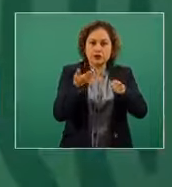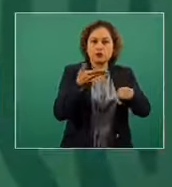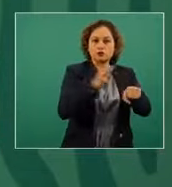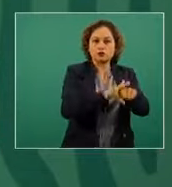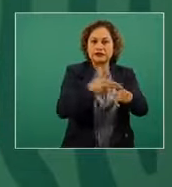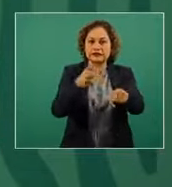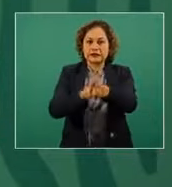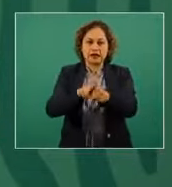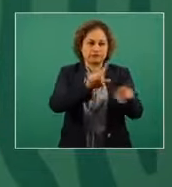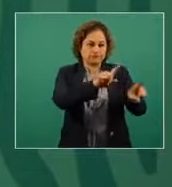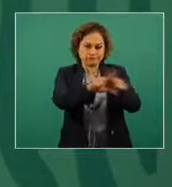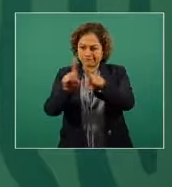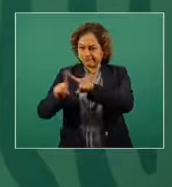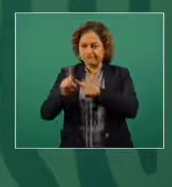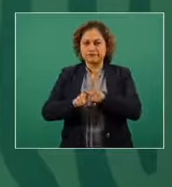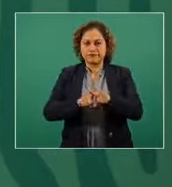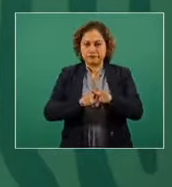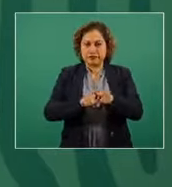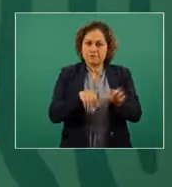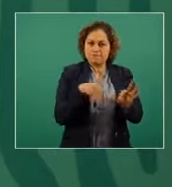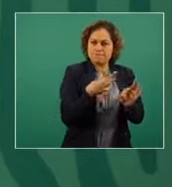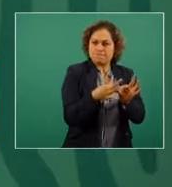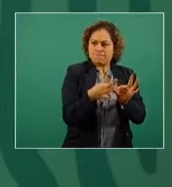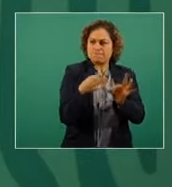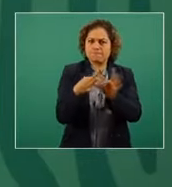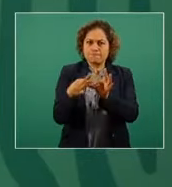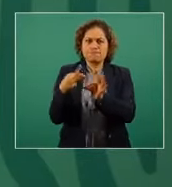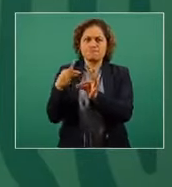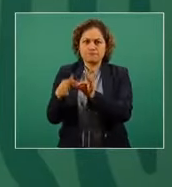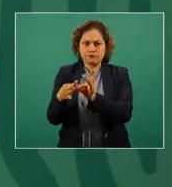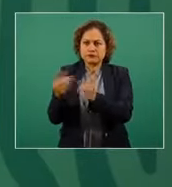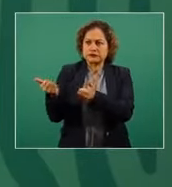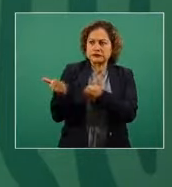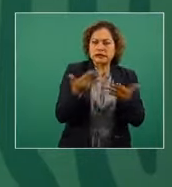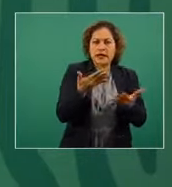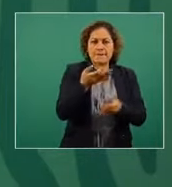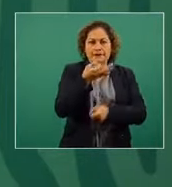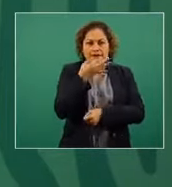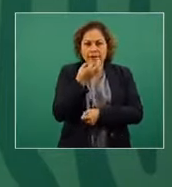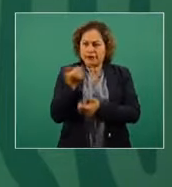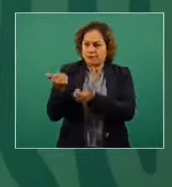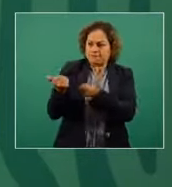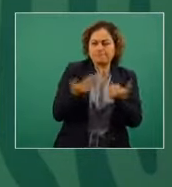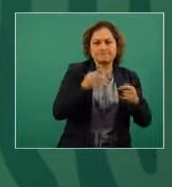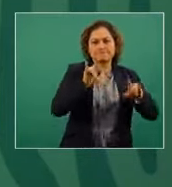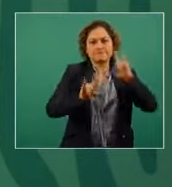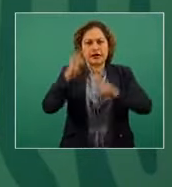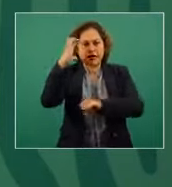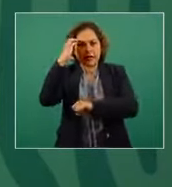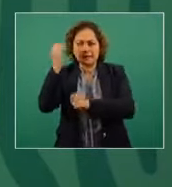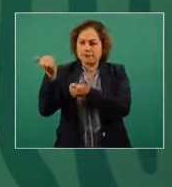y personal médico. No vamos a olvidar